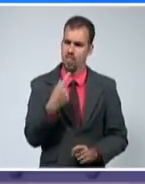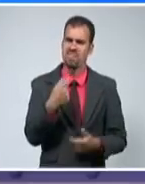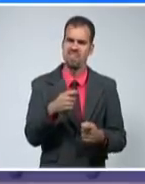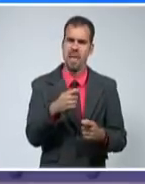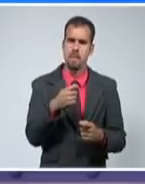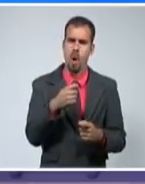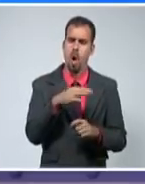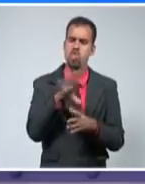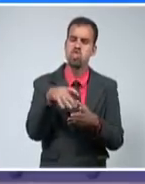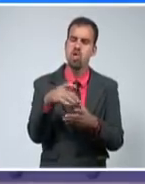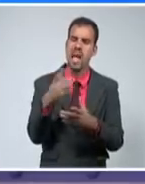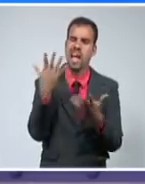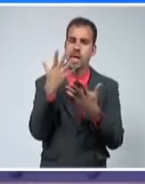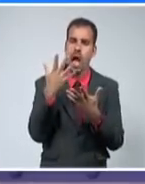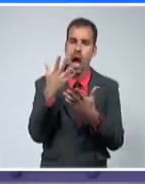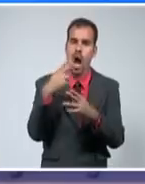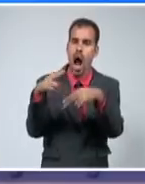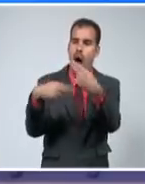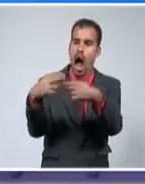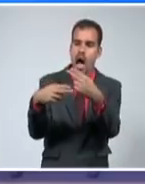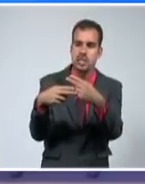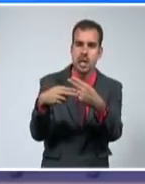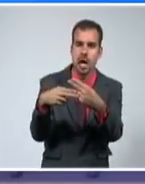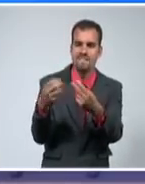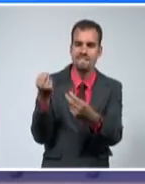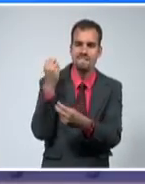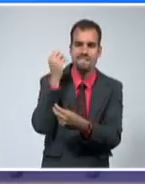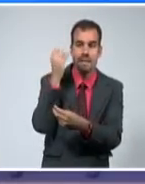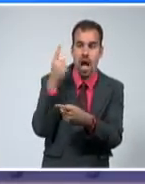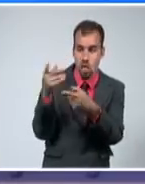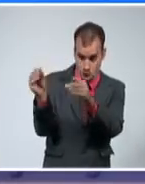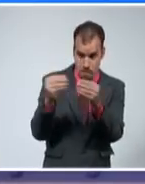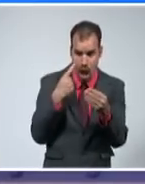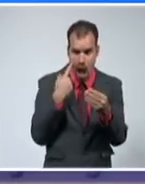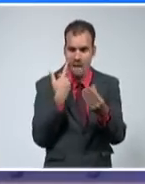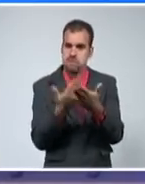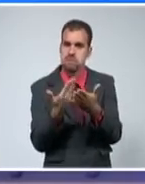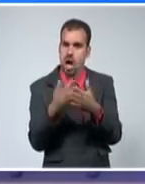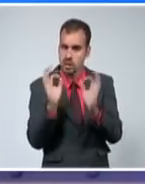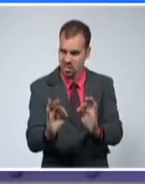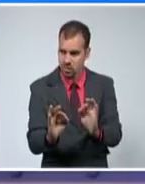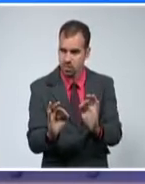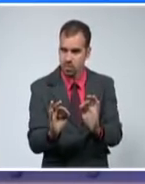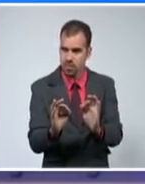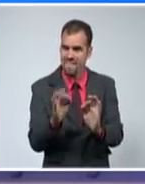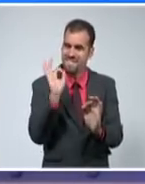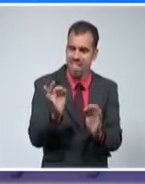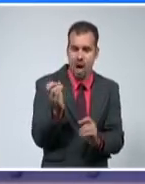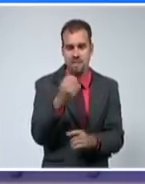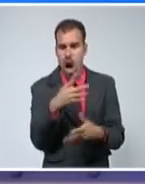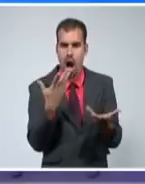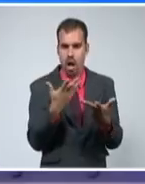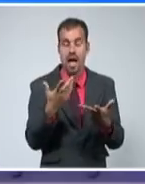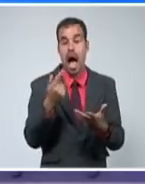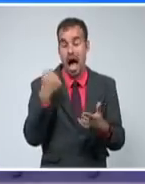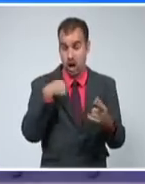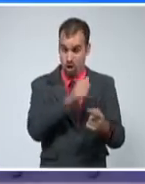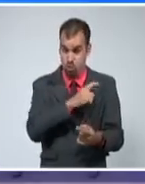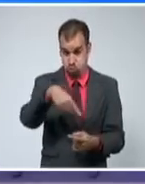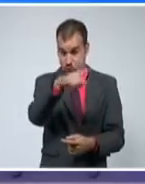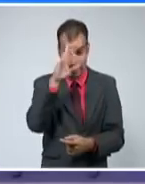donde proviene la información pero resulta que me gustaría que ustedes pudieran comprender perfectamente que